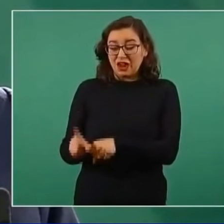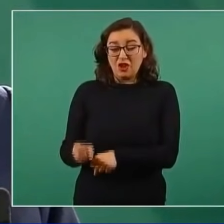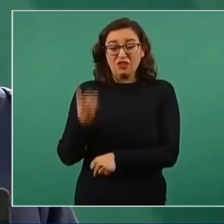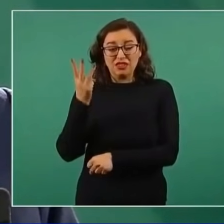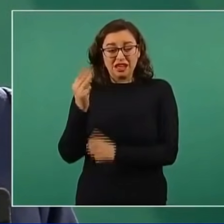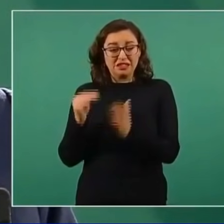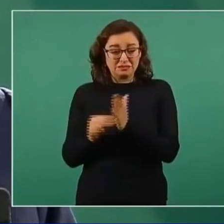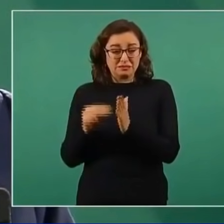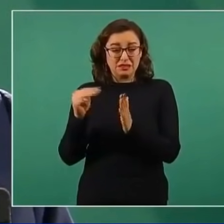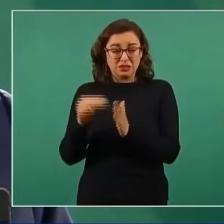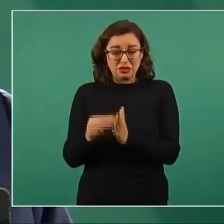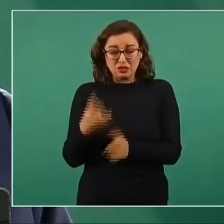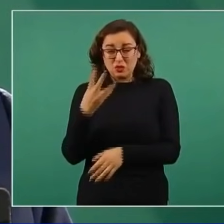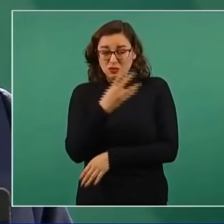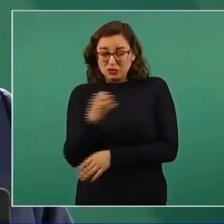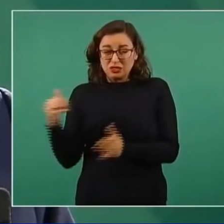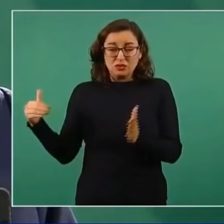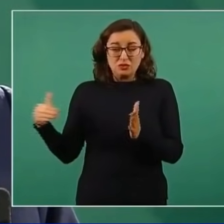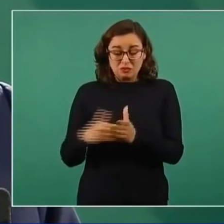3.400.000 barriles diarios.